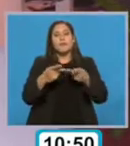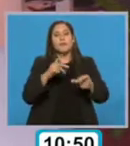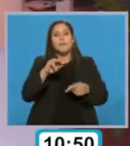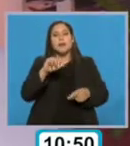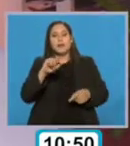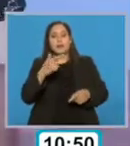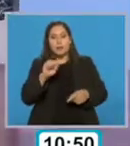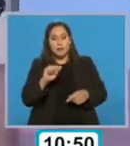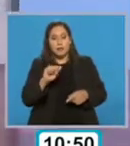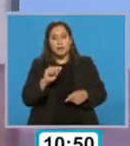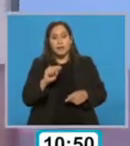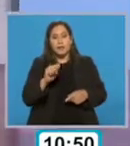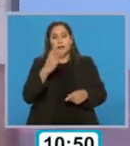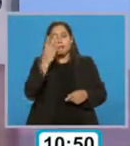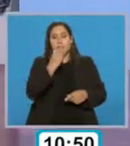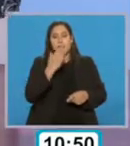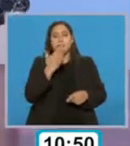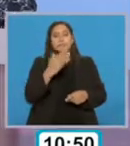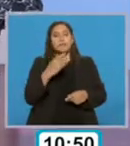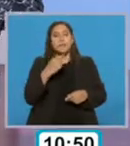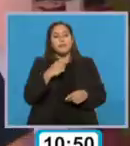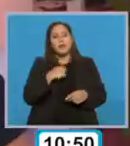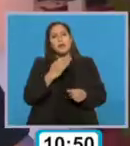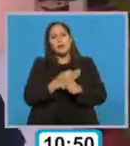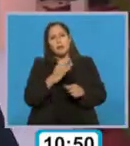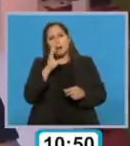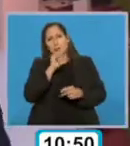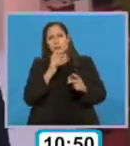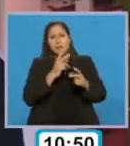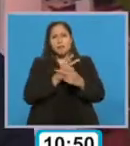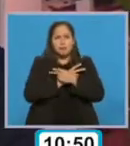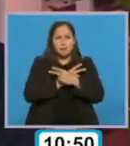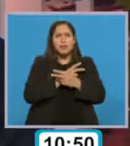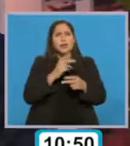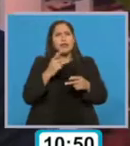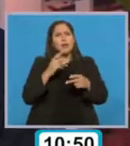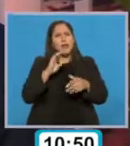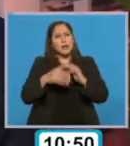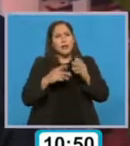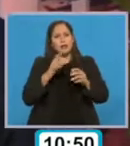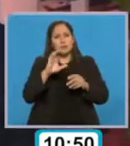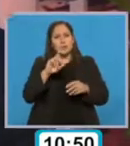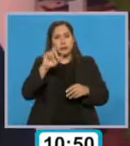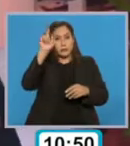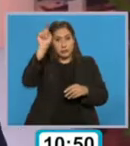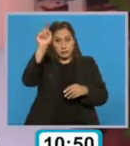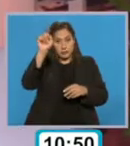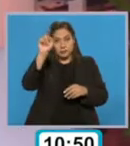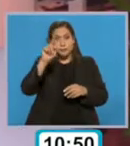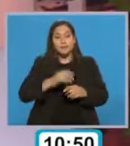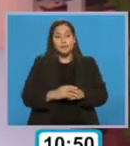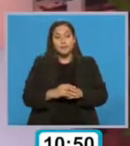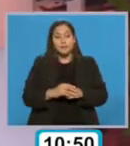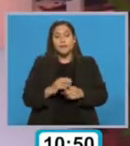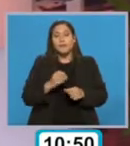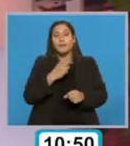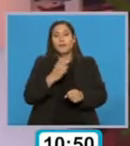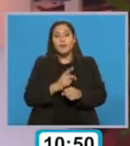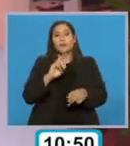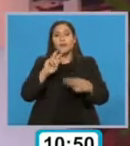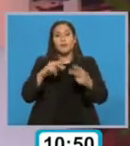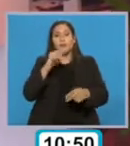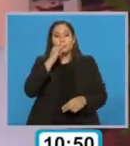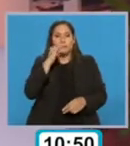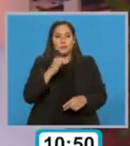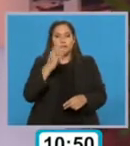asociación muy padre. padre. Entonces dije, es verano, ¿por qué no? Termino el disco allá. Ahora sí que también tuve la oportunidad de ir a